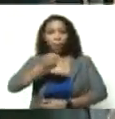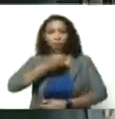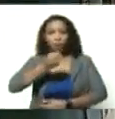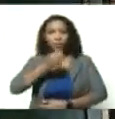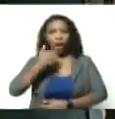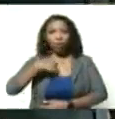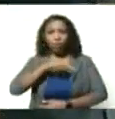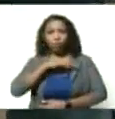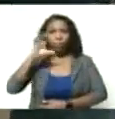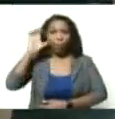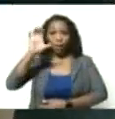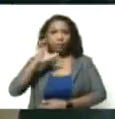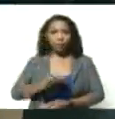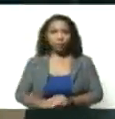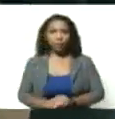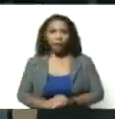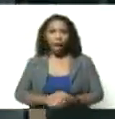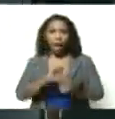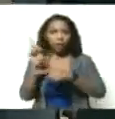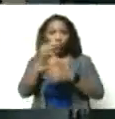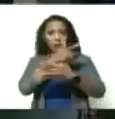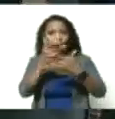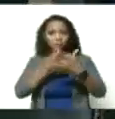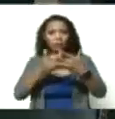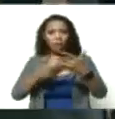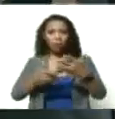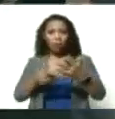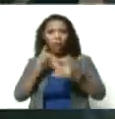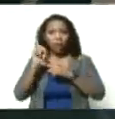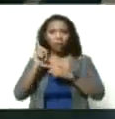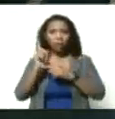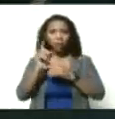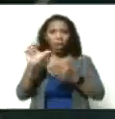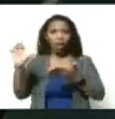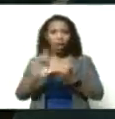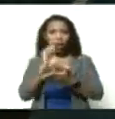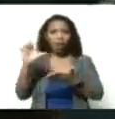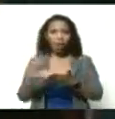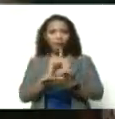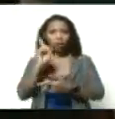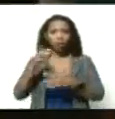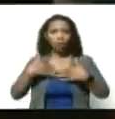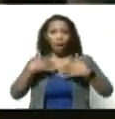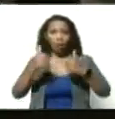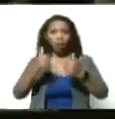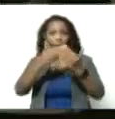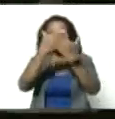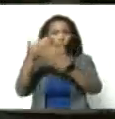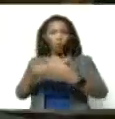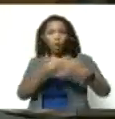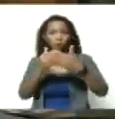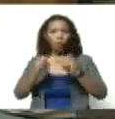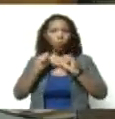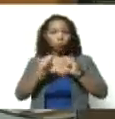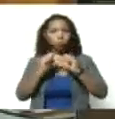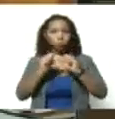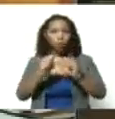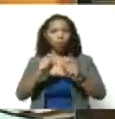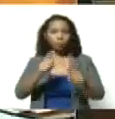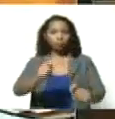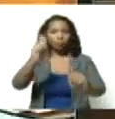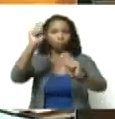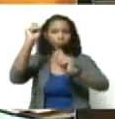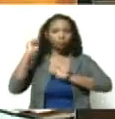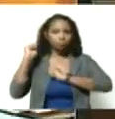nuestro país, en sus escritos, en sus libros, en sus alumnos, continuará su